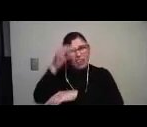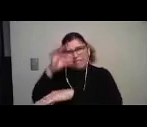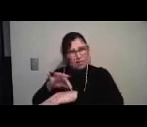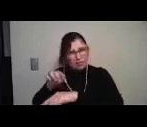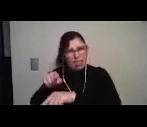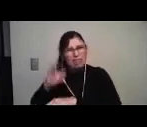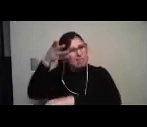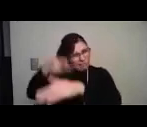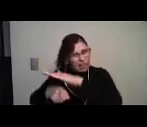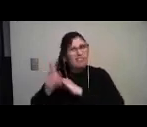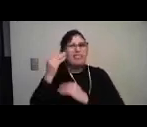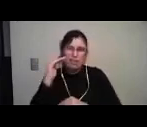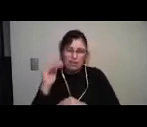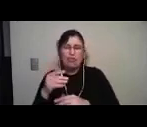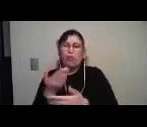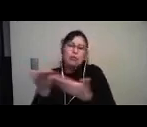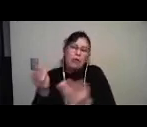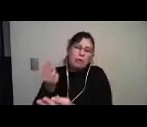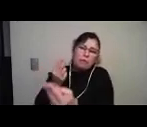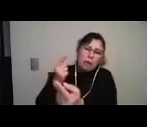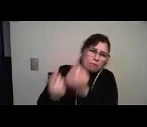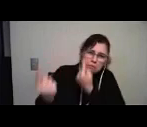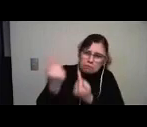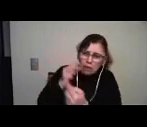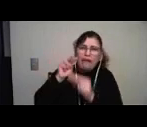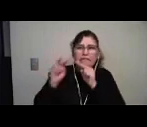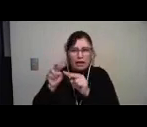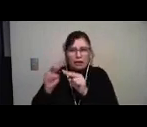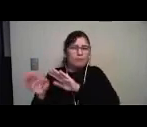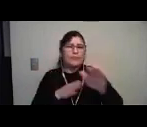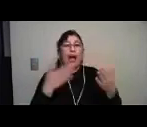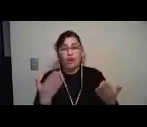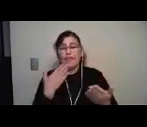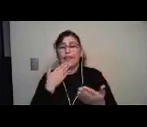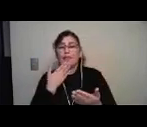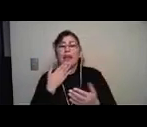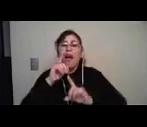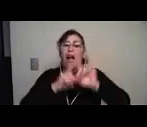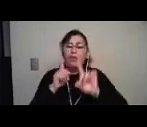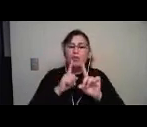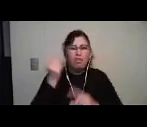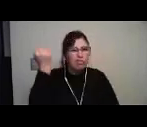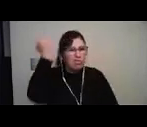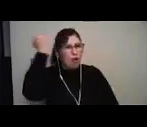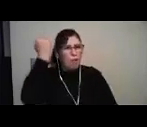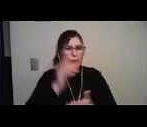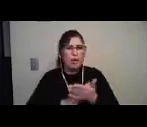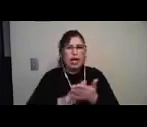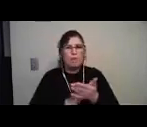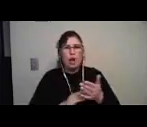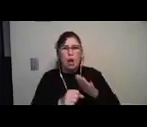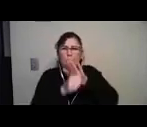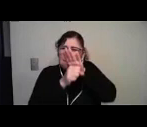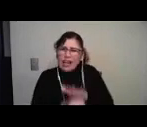diagnóstico. Las causas traumáticas, como vimos ya, quienes toman traumatología por cortes por arma blanca, por compresión,